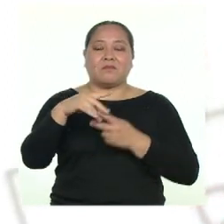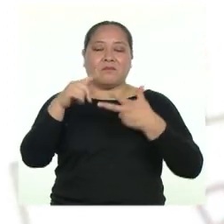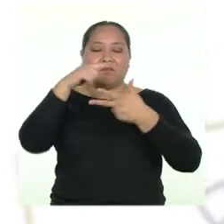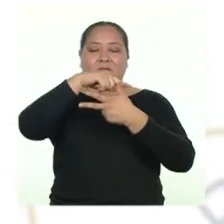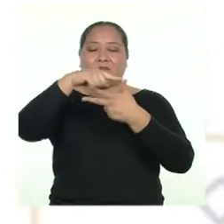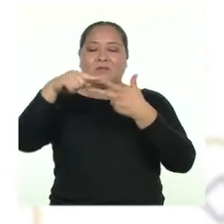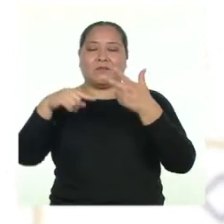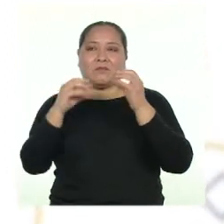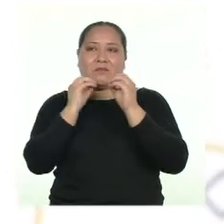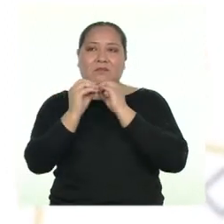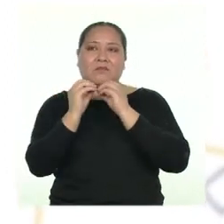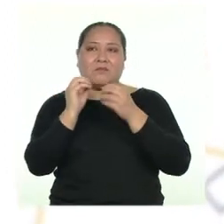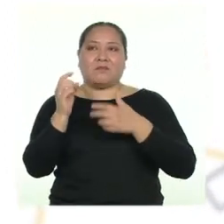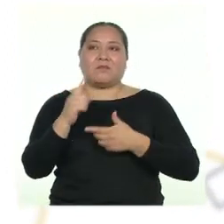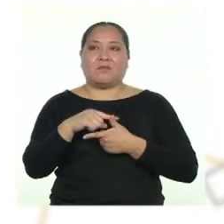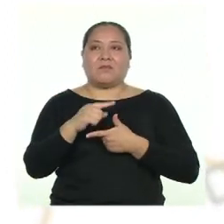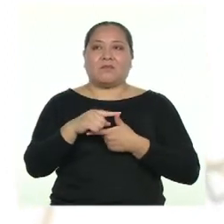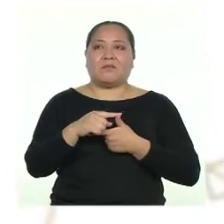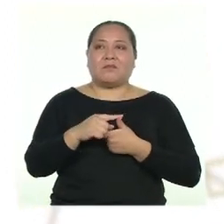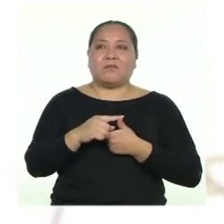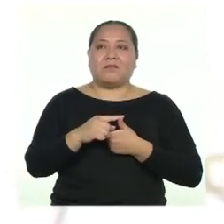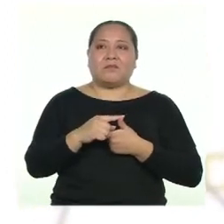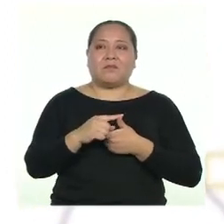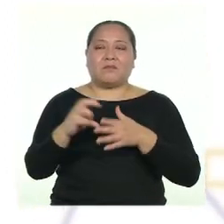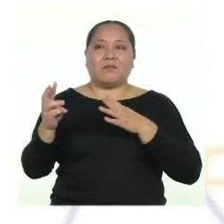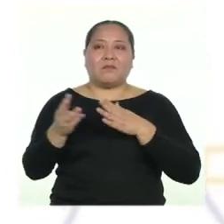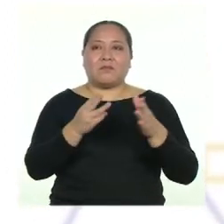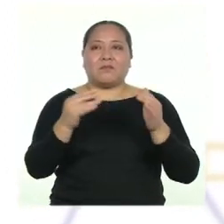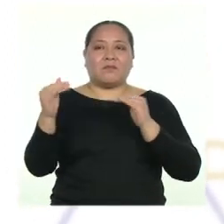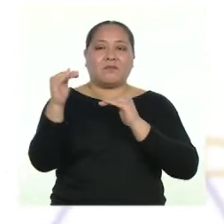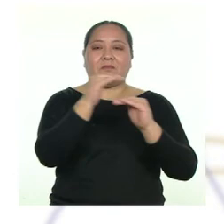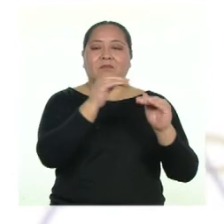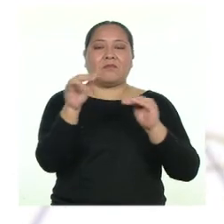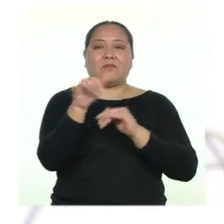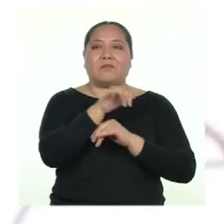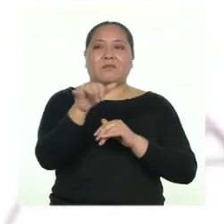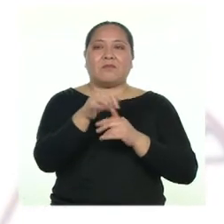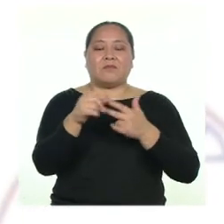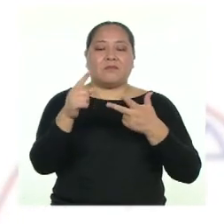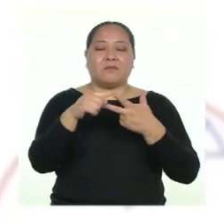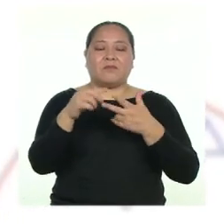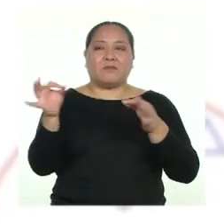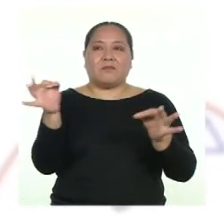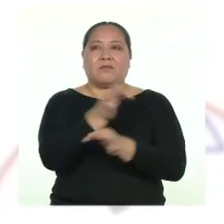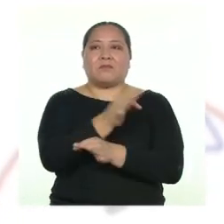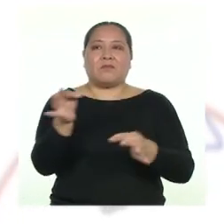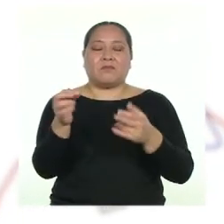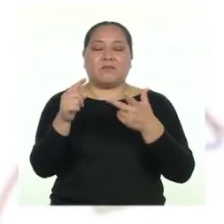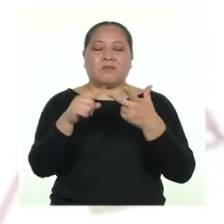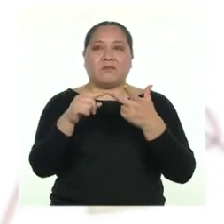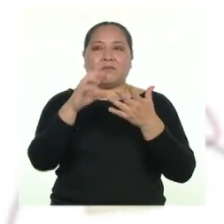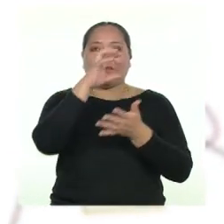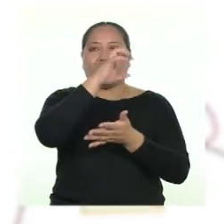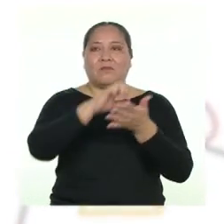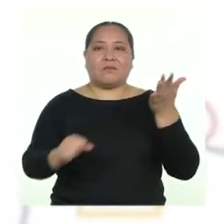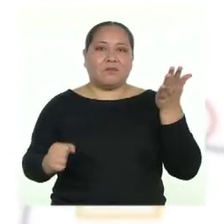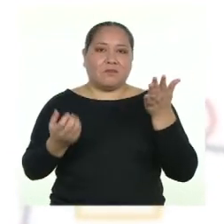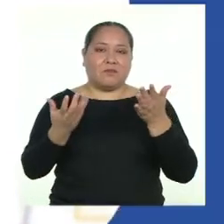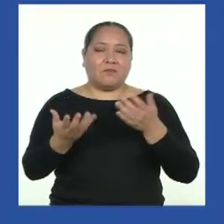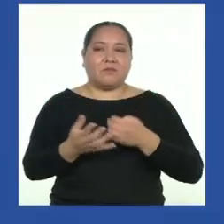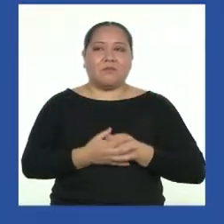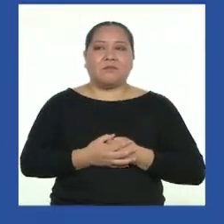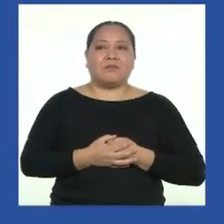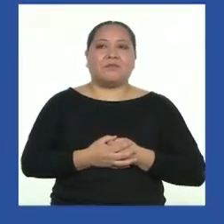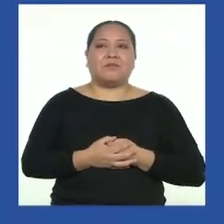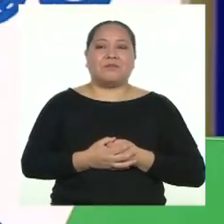maneras distintas de resolución, mediante el método de igualación, de sustitución y de reducción o eliminación.